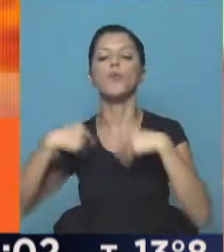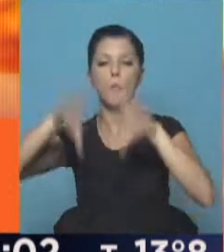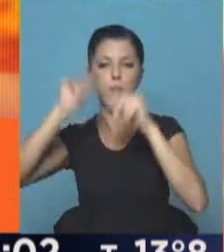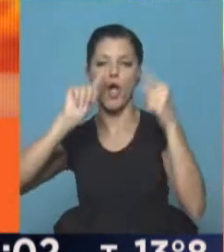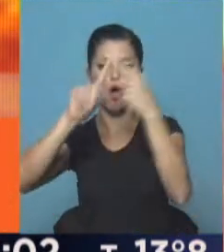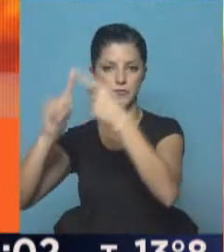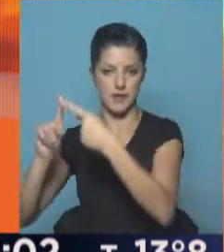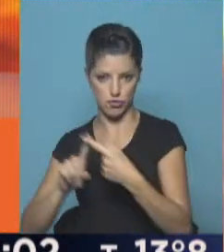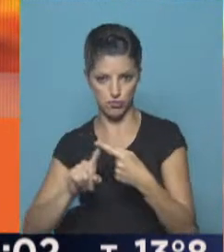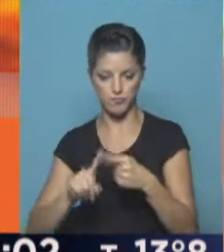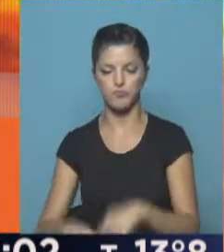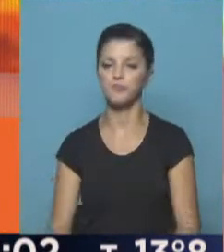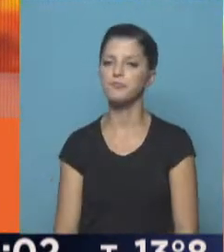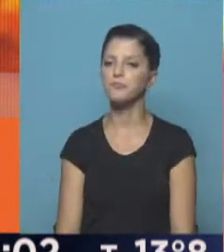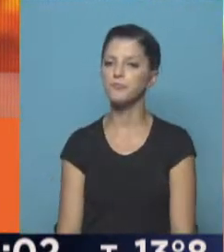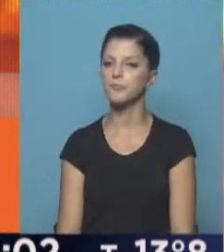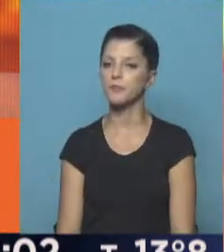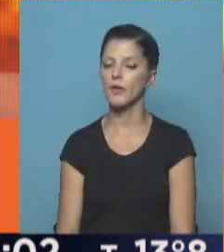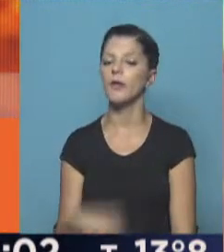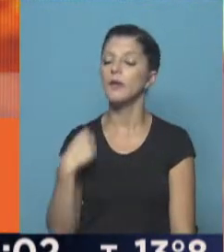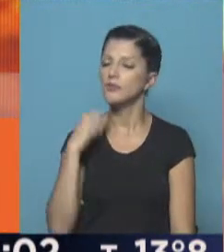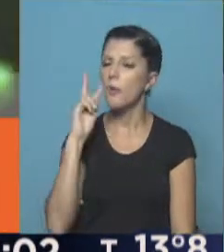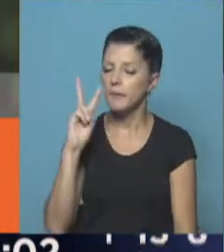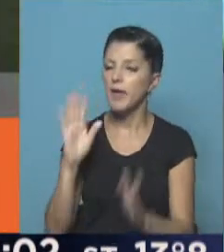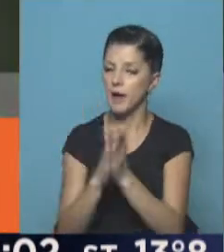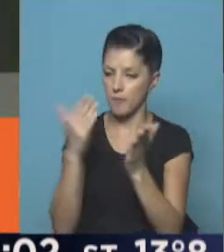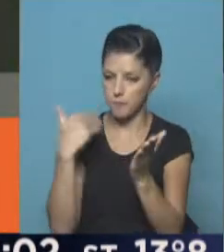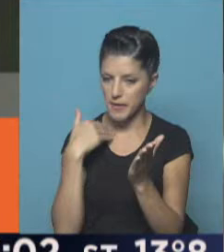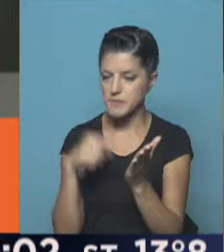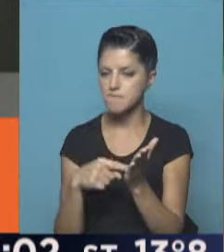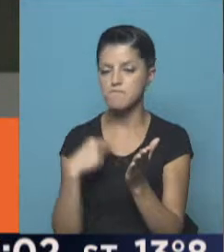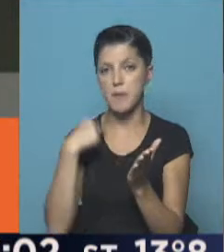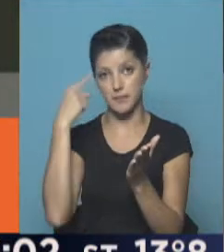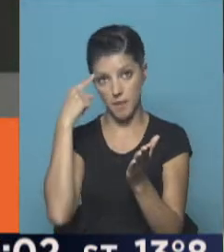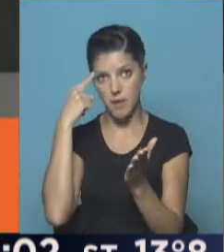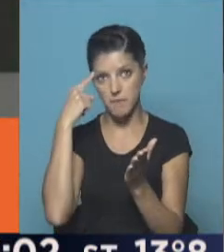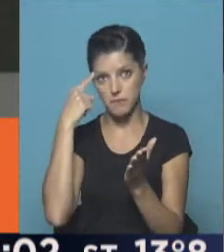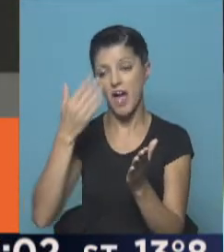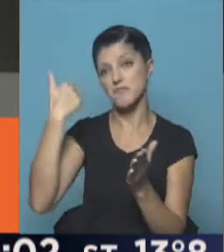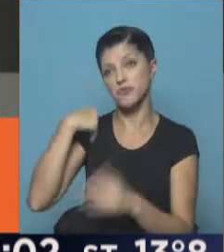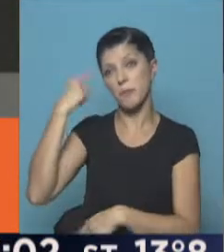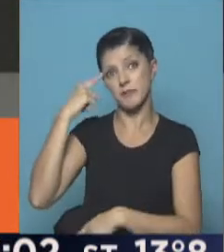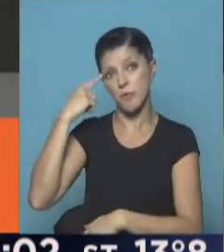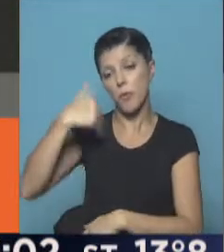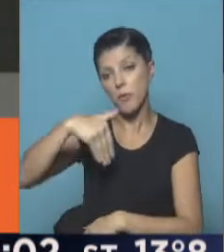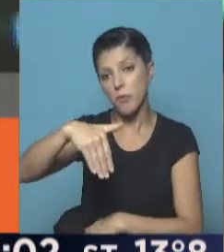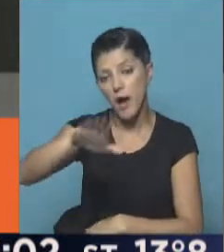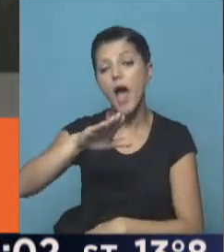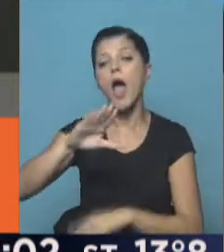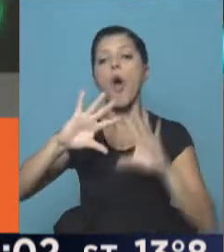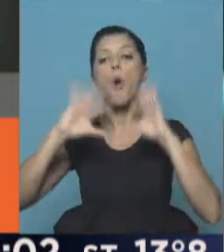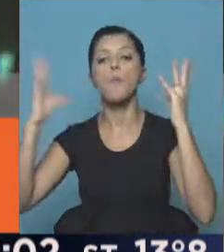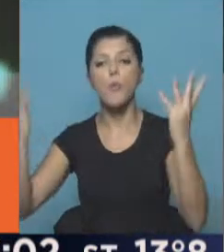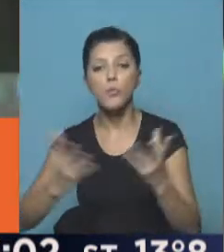de tu libro y pensaba, porque durante mucho tiempo uno decía, bueno, estamos yendo camino a un mundo multipolar. ¿Estamos yendo camino a un